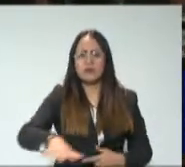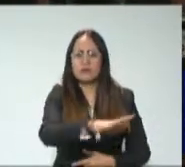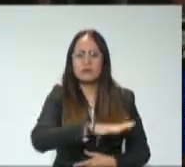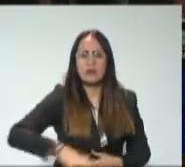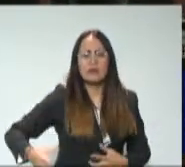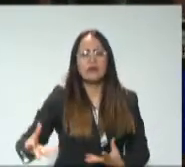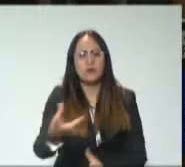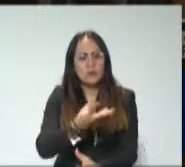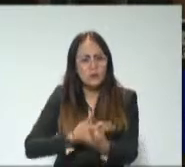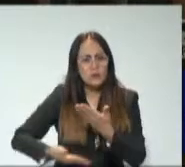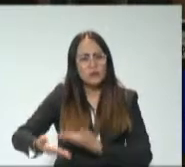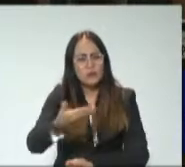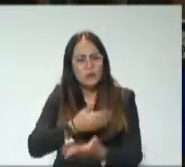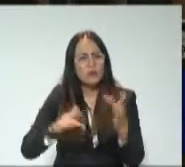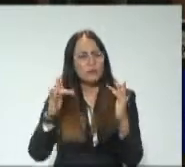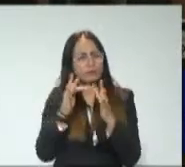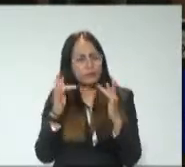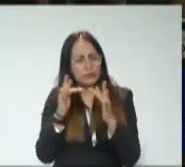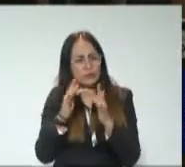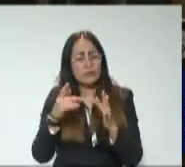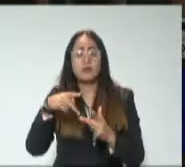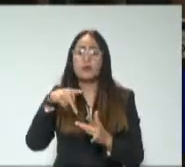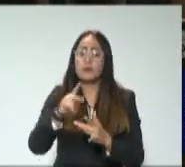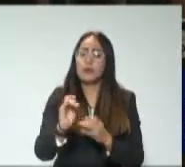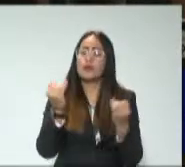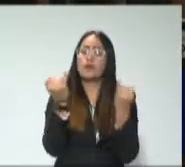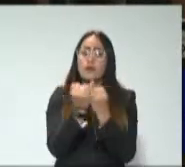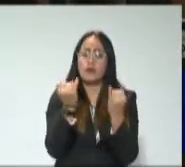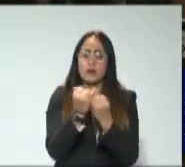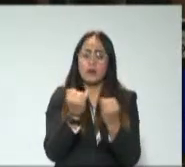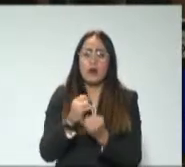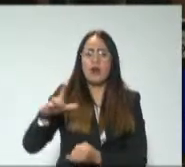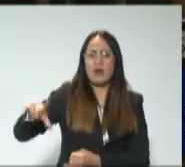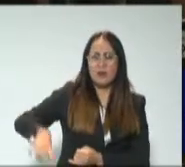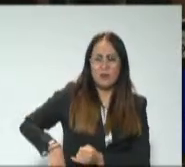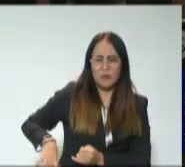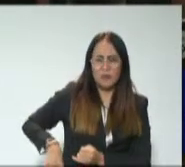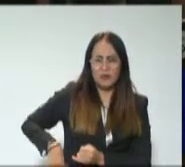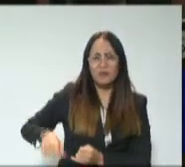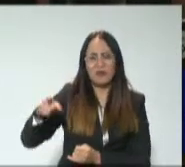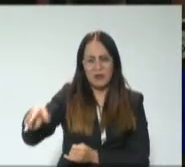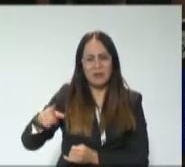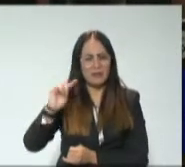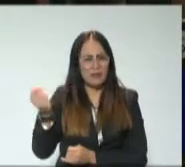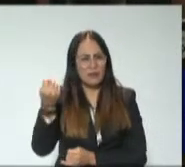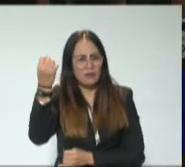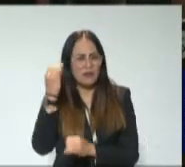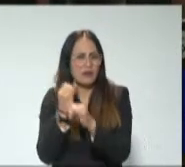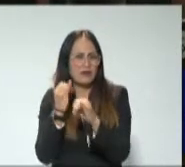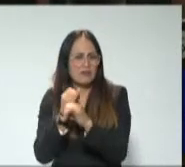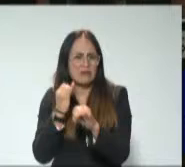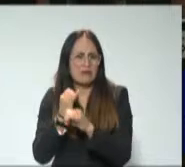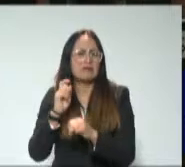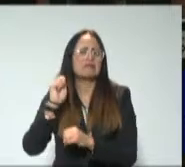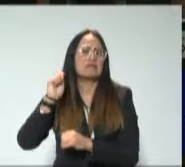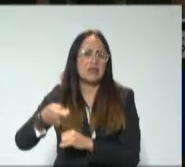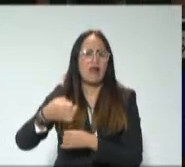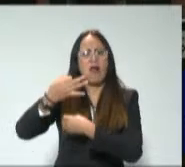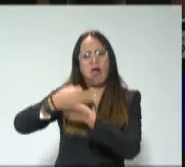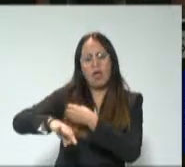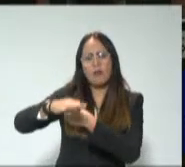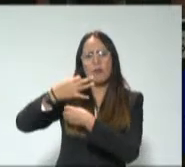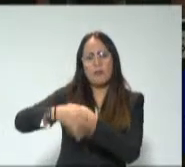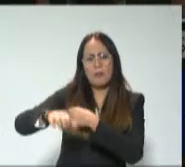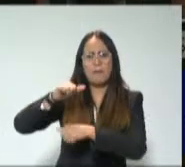pero a la vez es una invitación a no comprender al gobierno electrónico solo como aquel que suple sus procesos